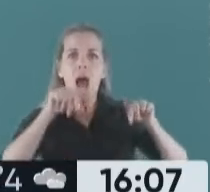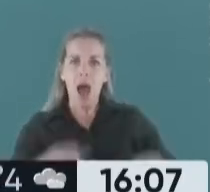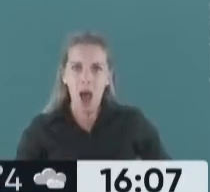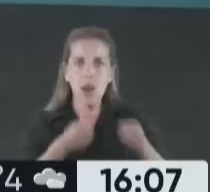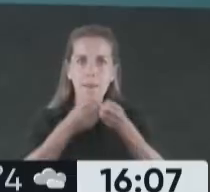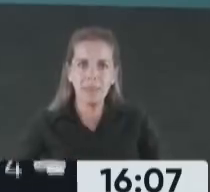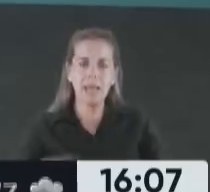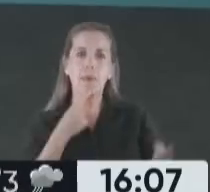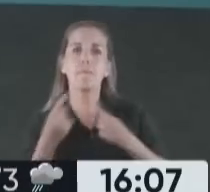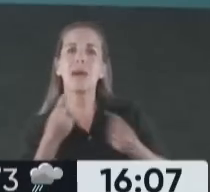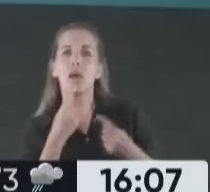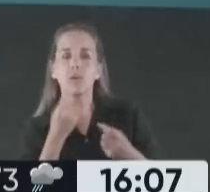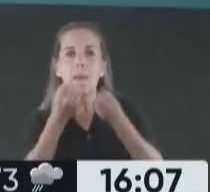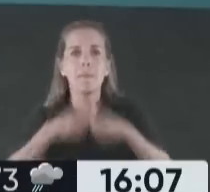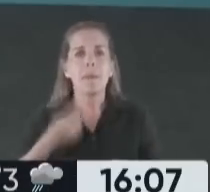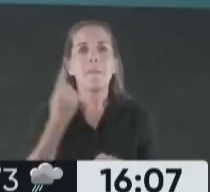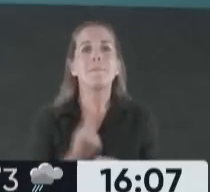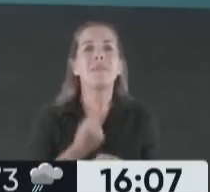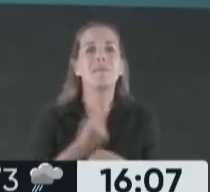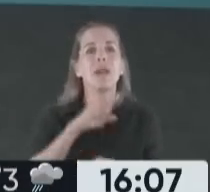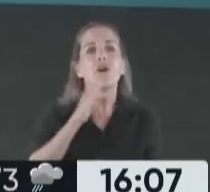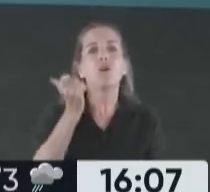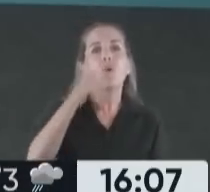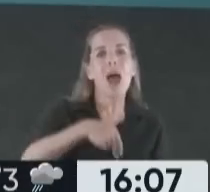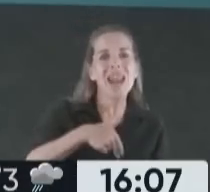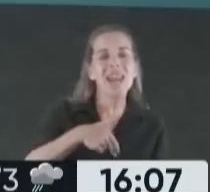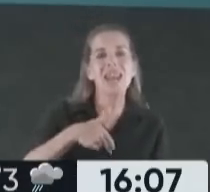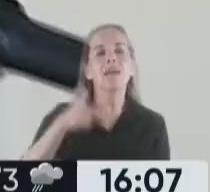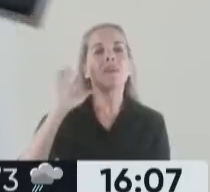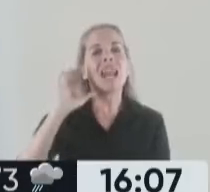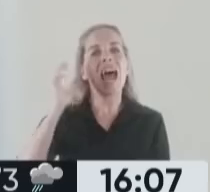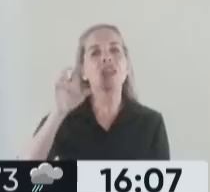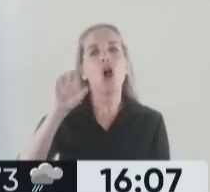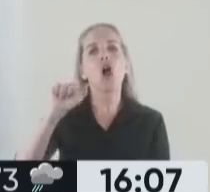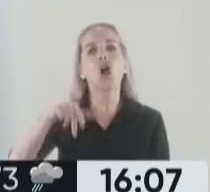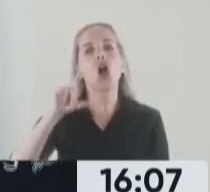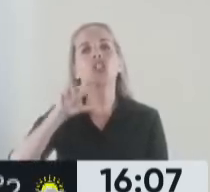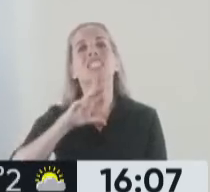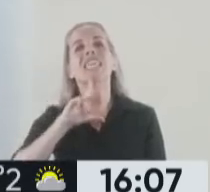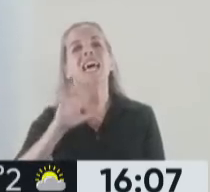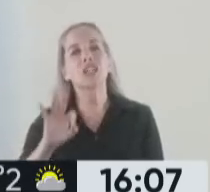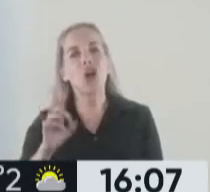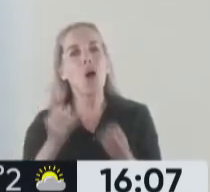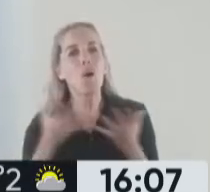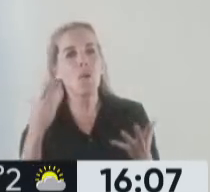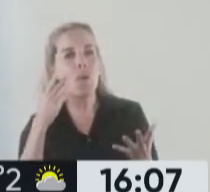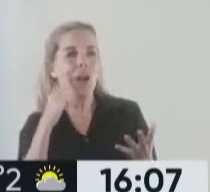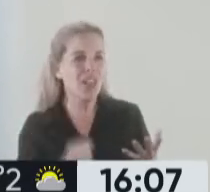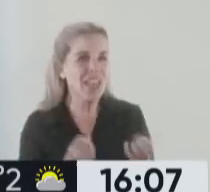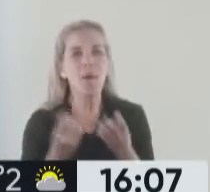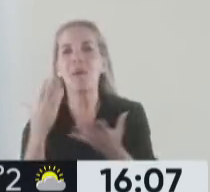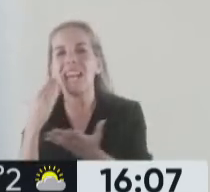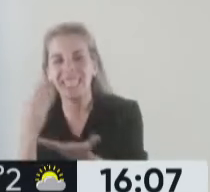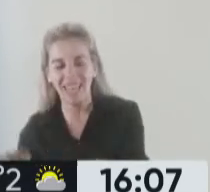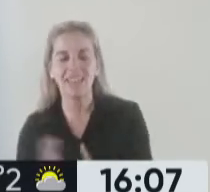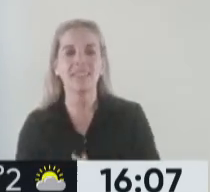las preguntas. Empezamos por Juan Pablo Peralta, FM Concierto. Juan Pablo, buen día. Buenas tardes, portavoz, ¿cómo le va? Buenas tardes, César. Quería llevarla a